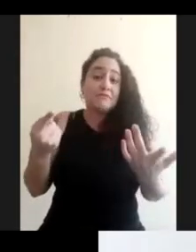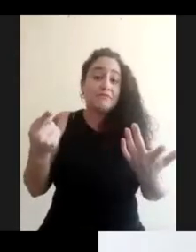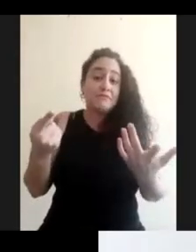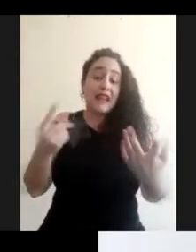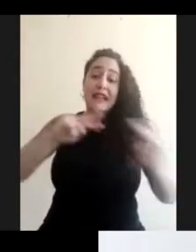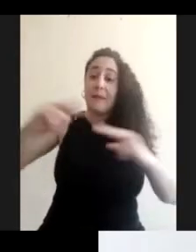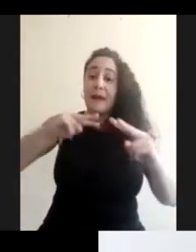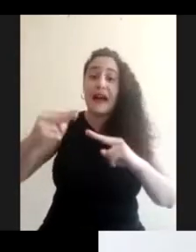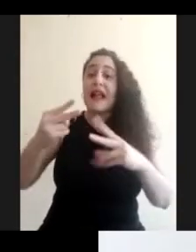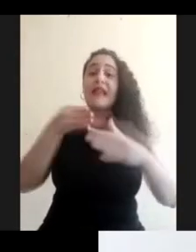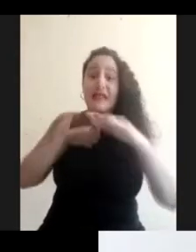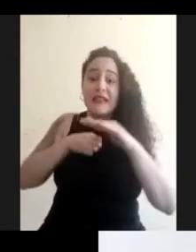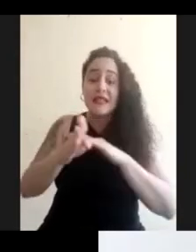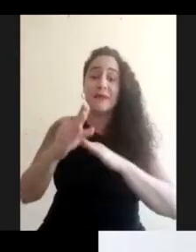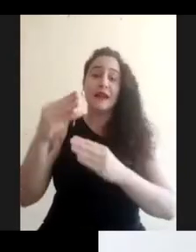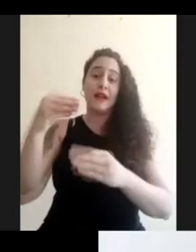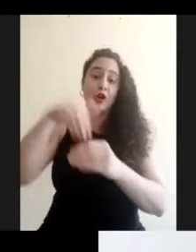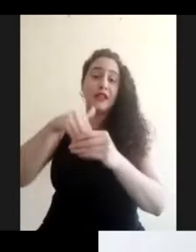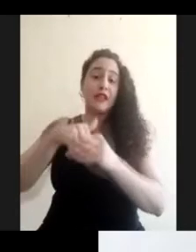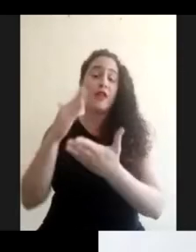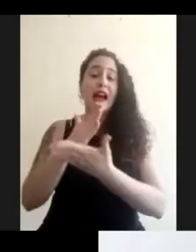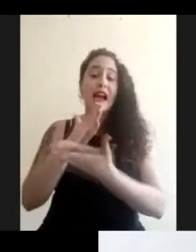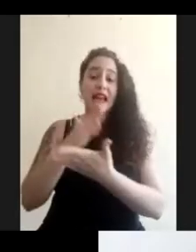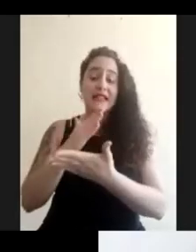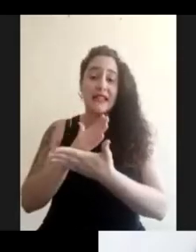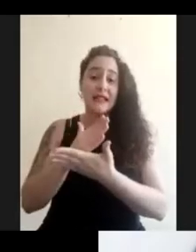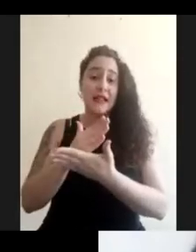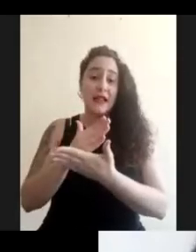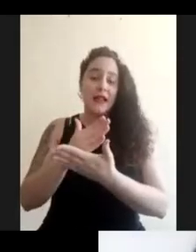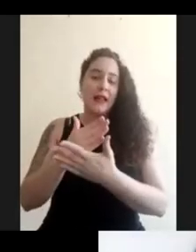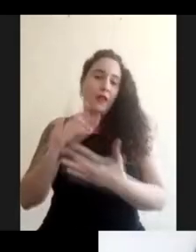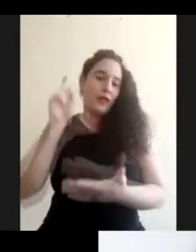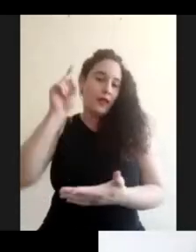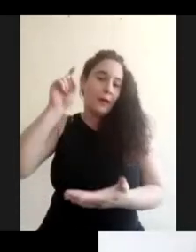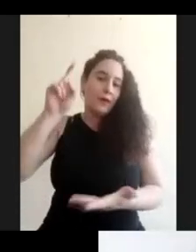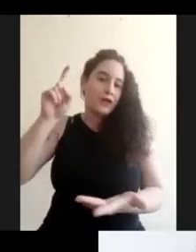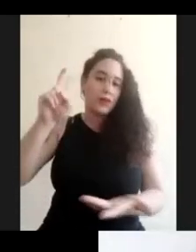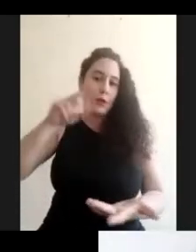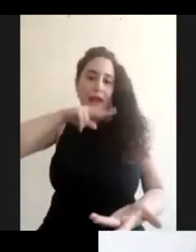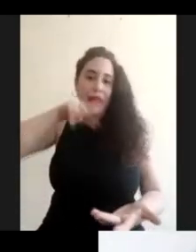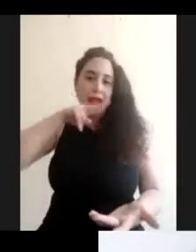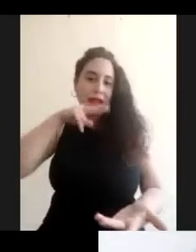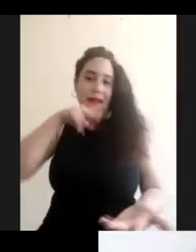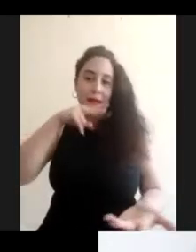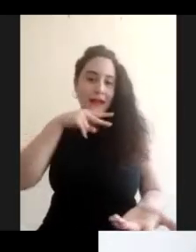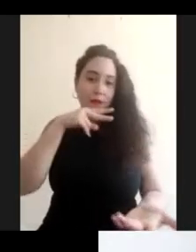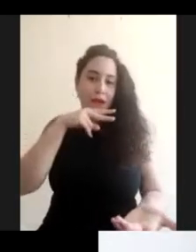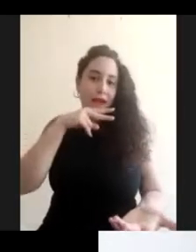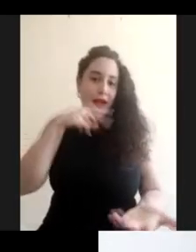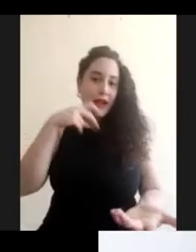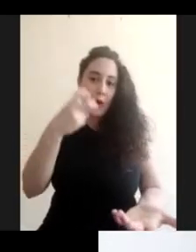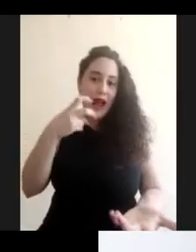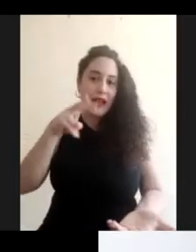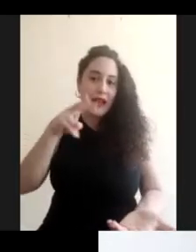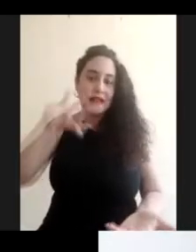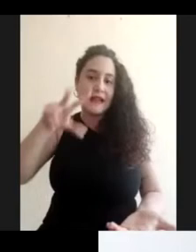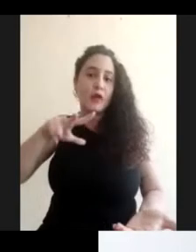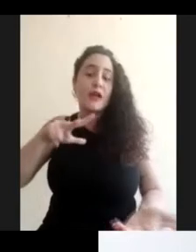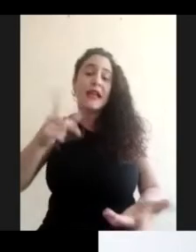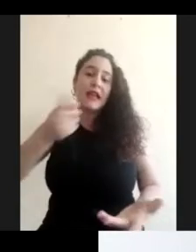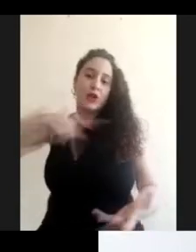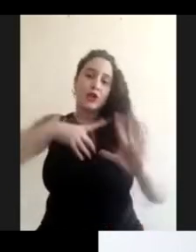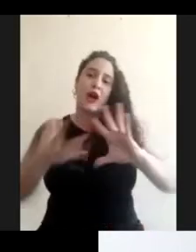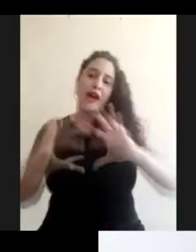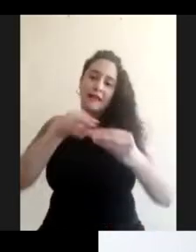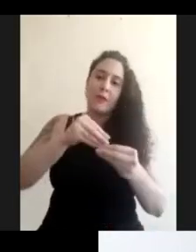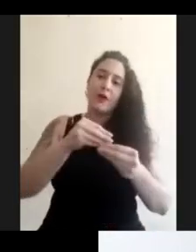es interpretar, hacer accesible el contenido de las clases, donde el profesor pues, estaría hablando en lengua oral, en castellano,